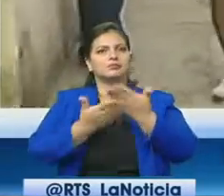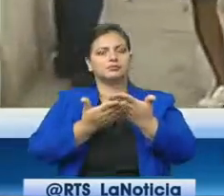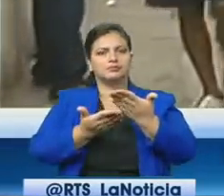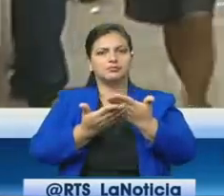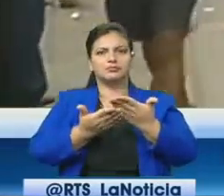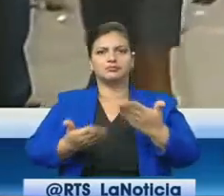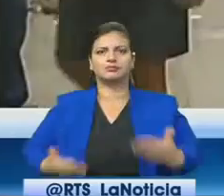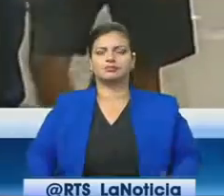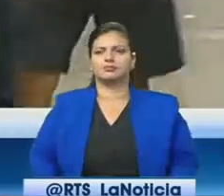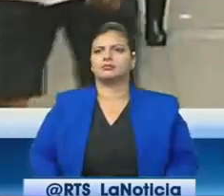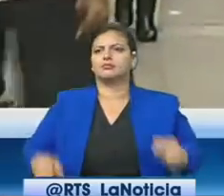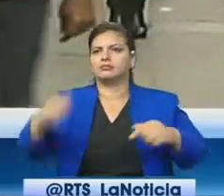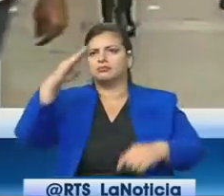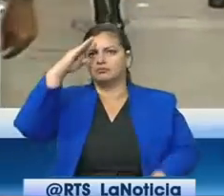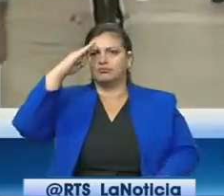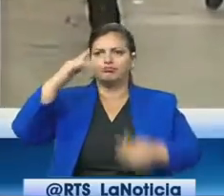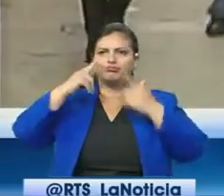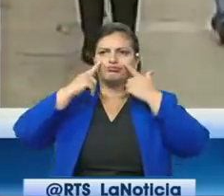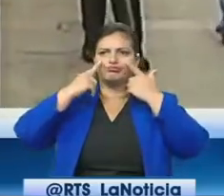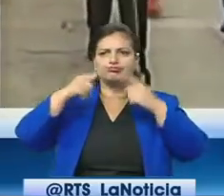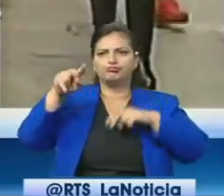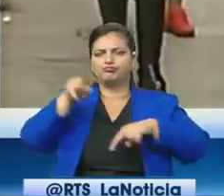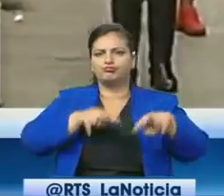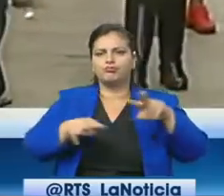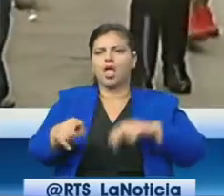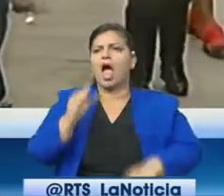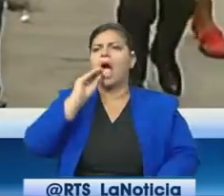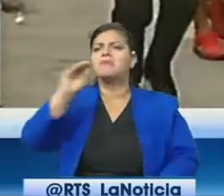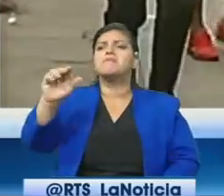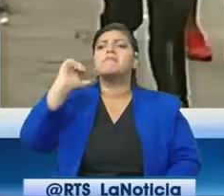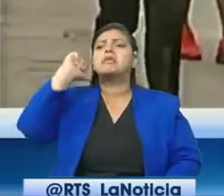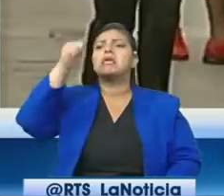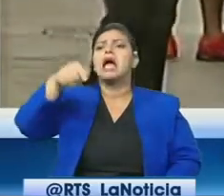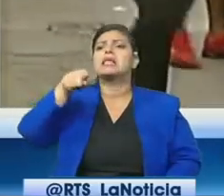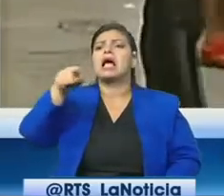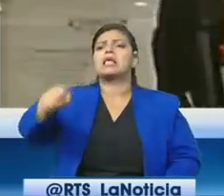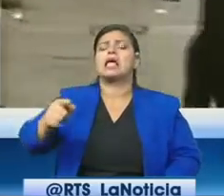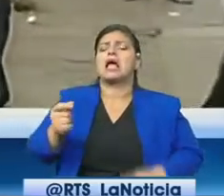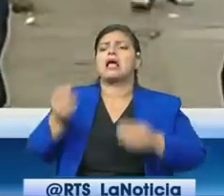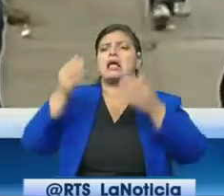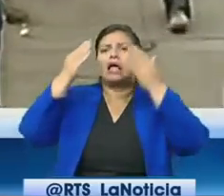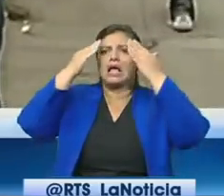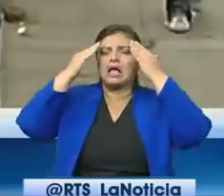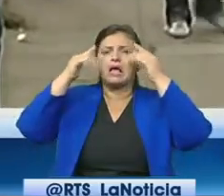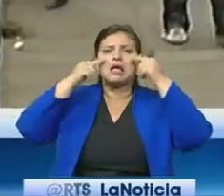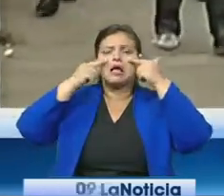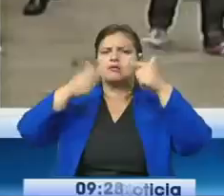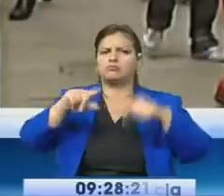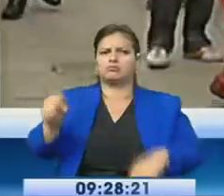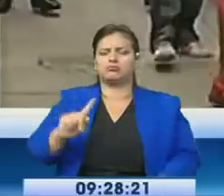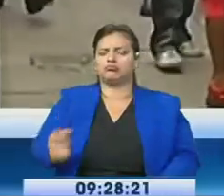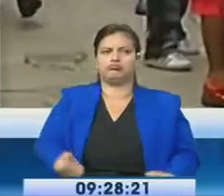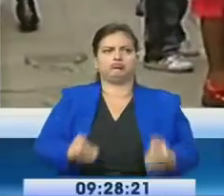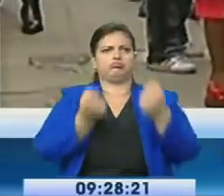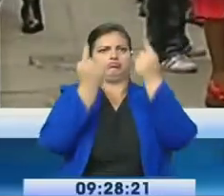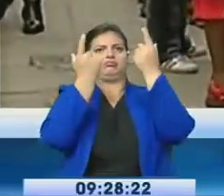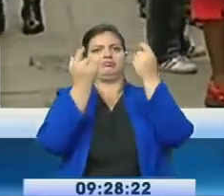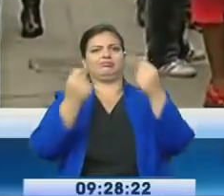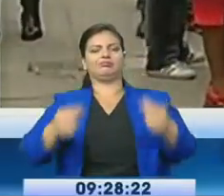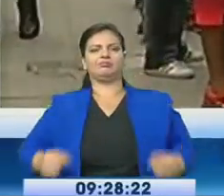continuar con los operativos sorpresa para darle seguridad a la ciudadanía. Más información